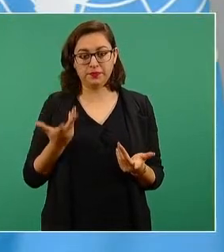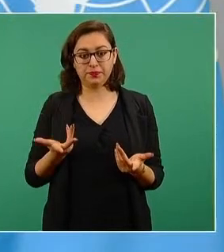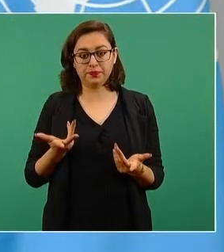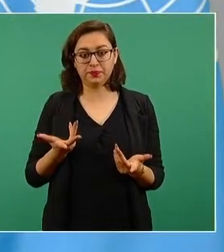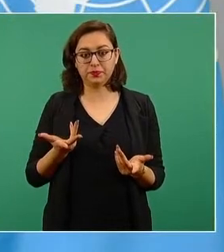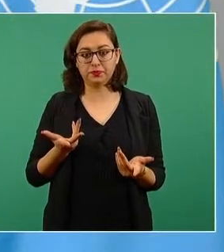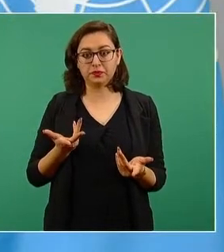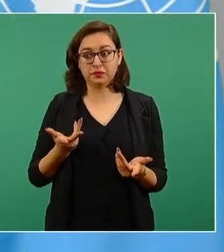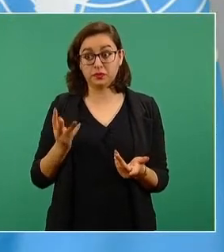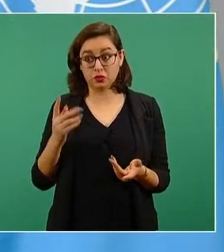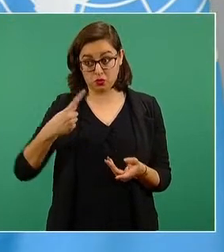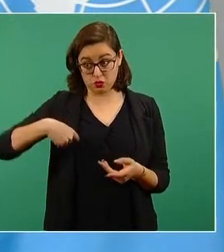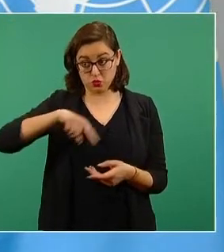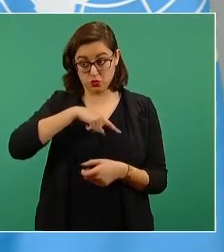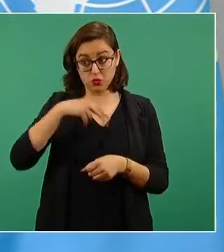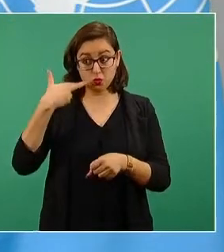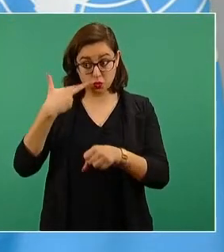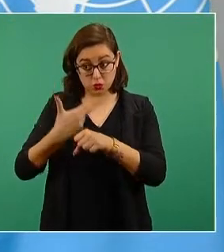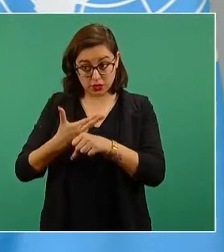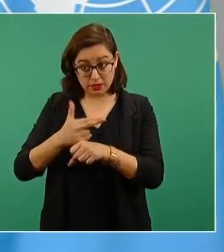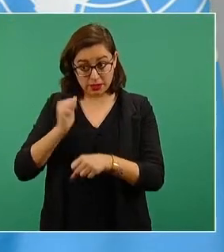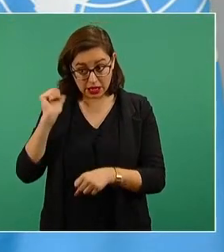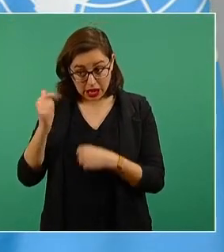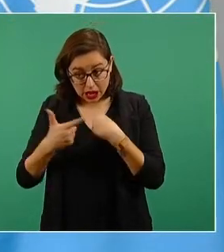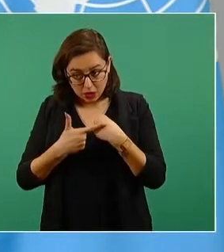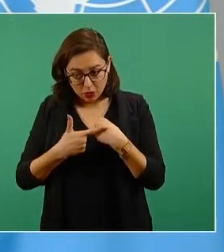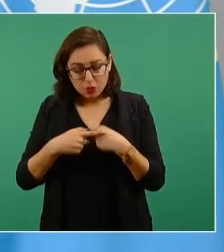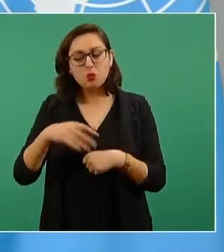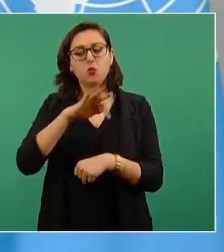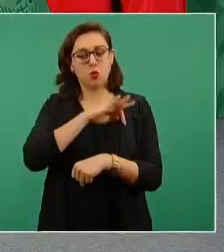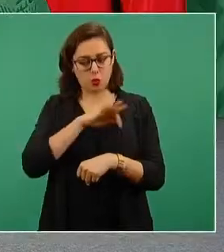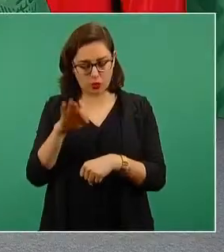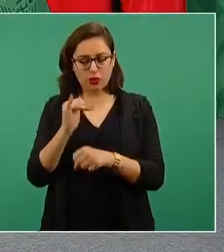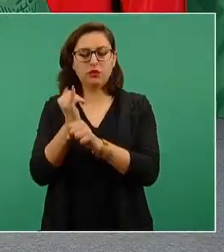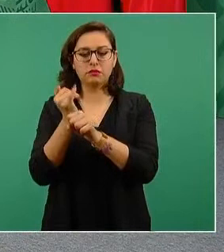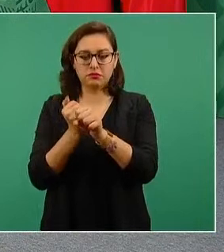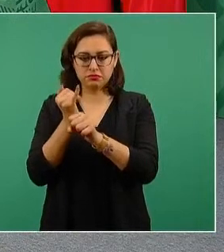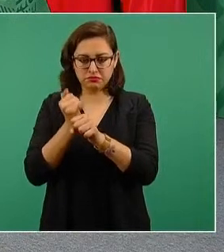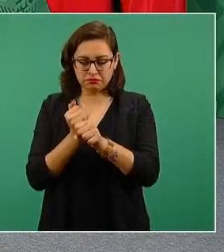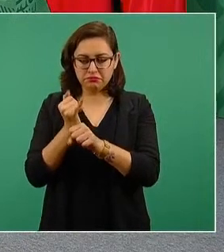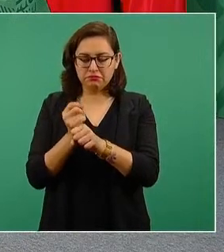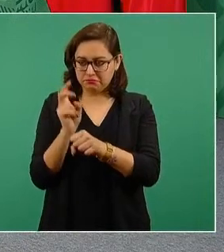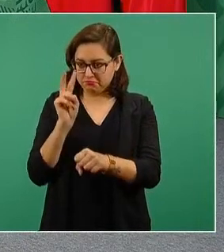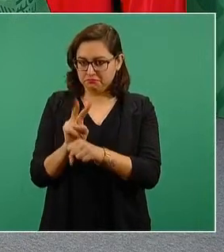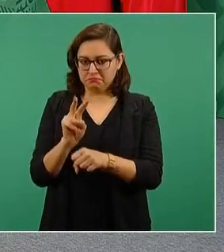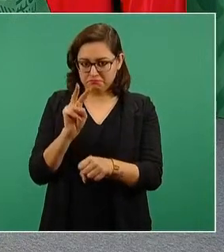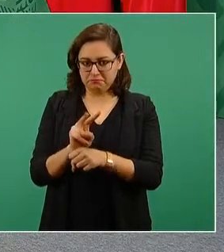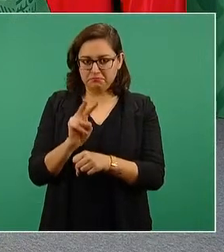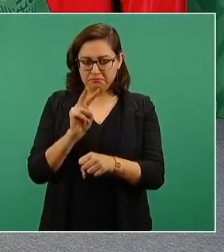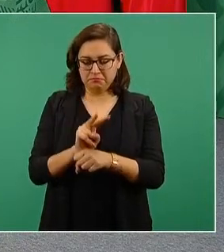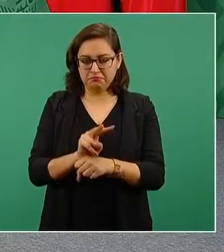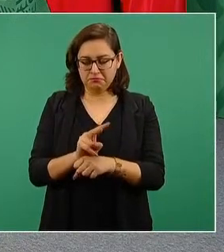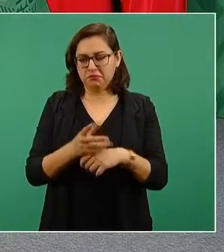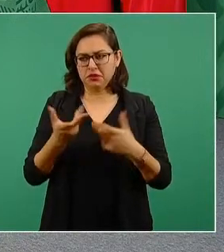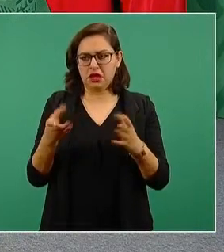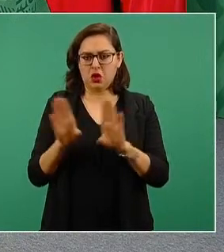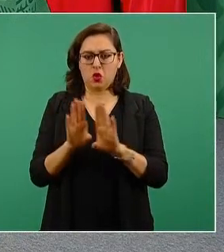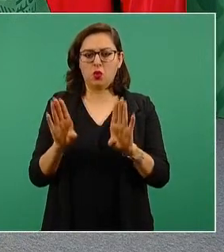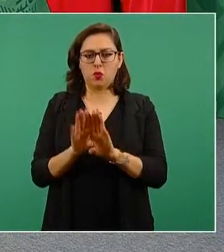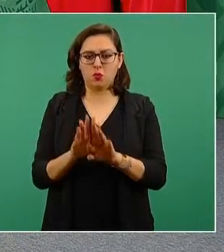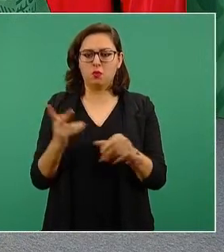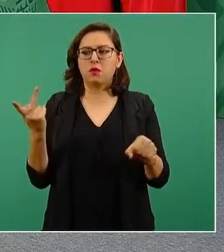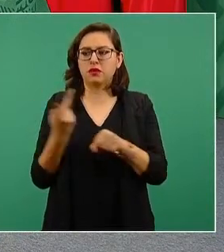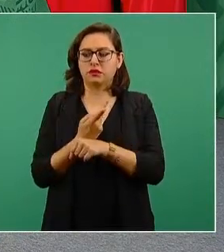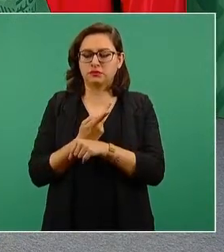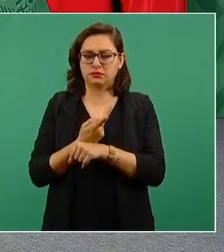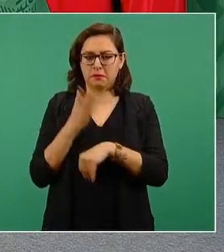a nosotros nos corresponde, la investigación, y vamos a estar pendientes para ver que se